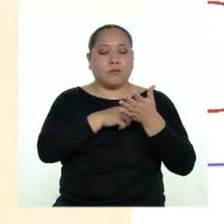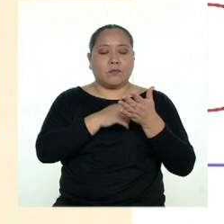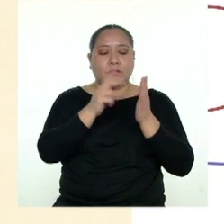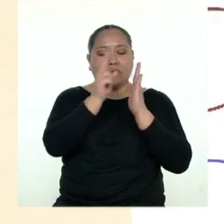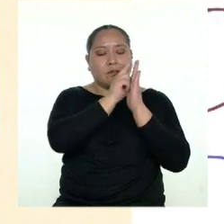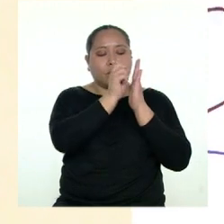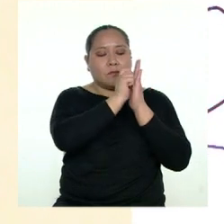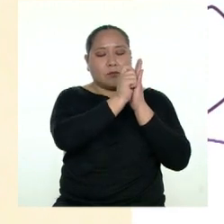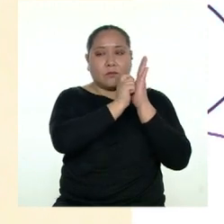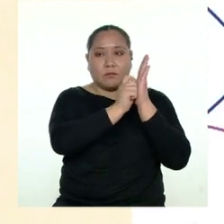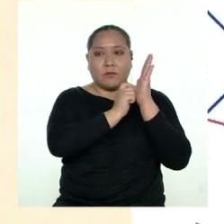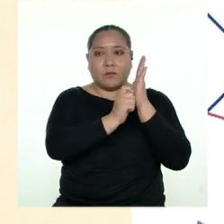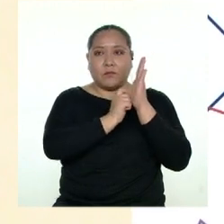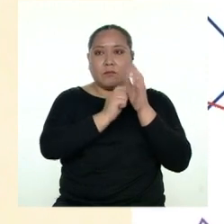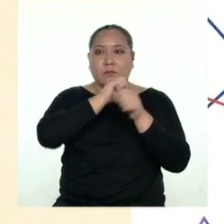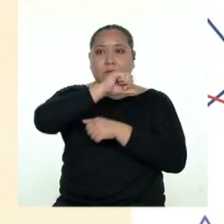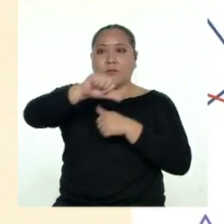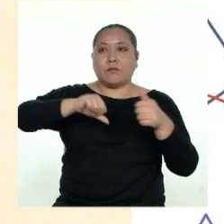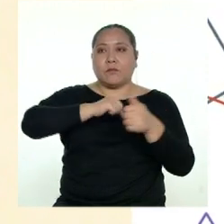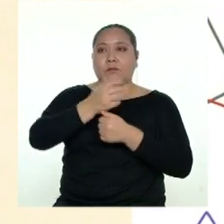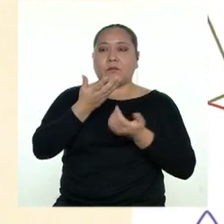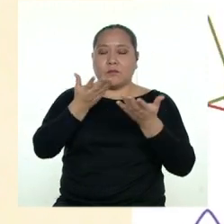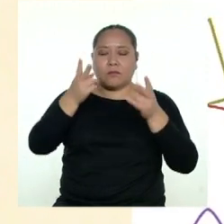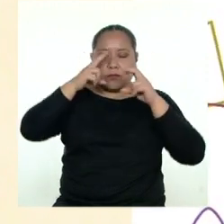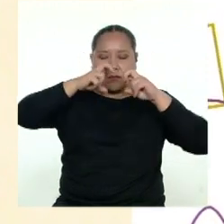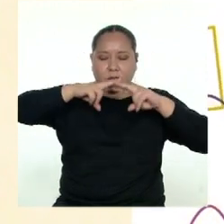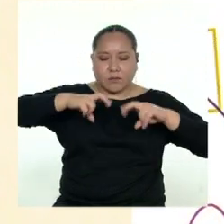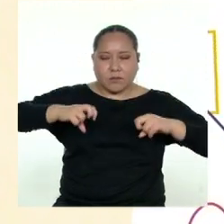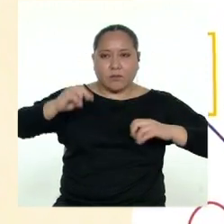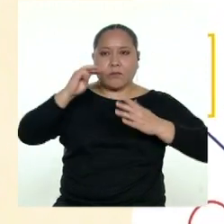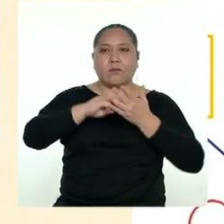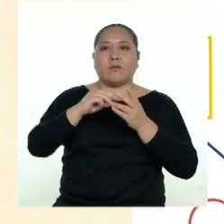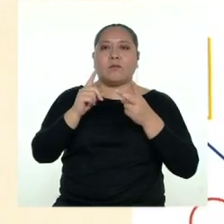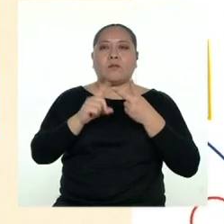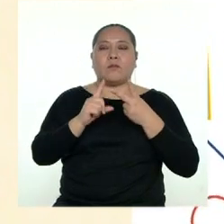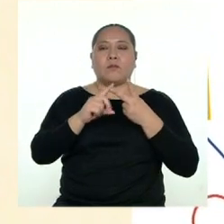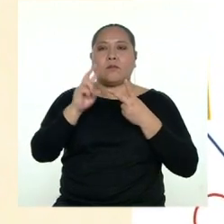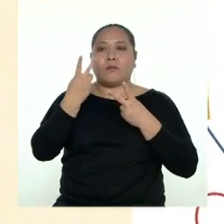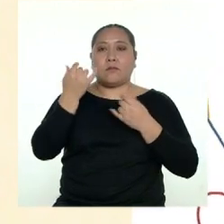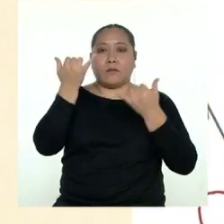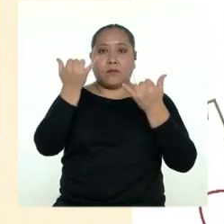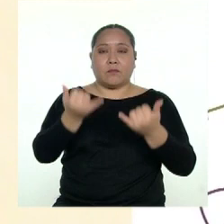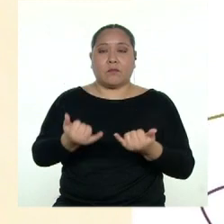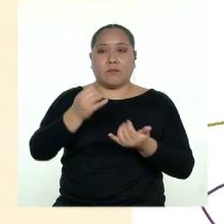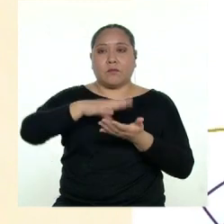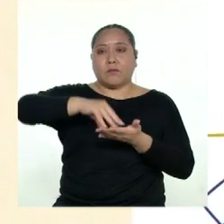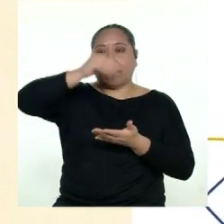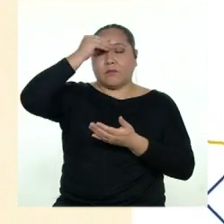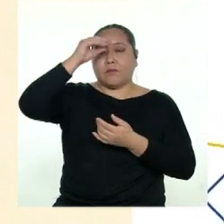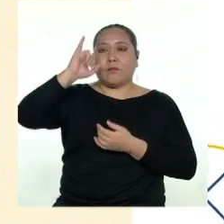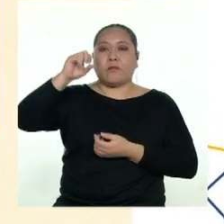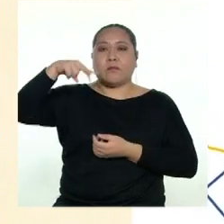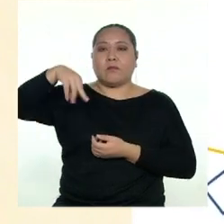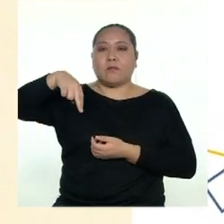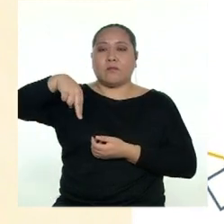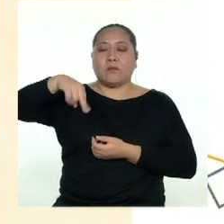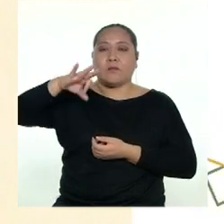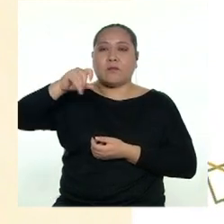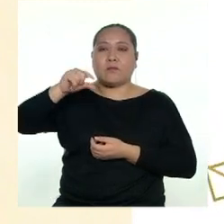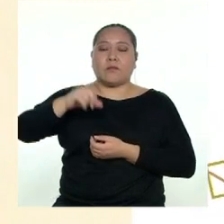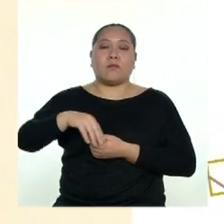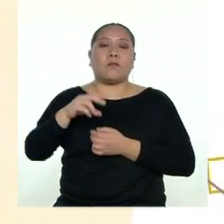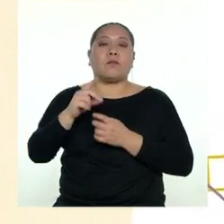convivencia familiar durante el aislamiento para informarnos más sobre el tema. 2. Hoy hemos aprendido sobre la infografía como tipo de